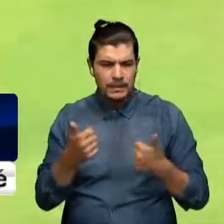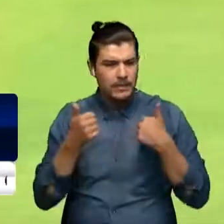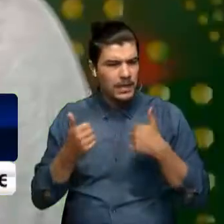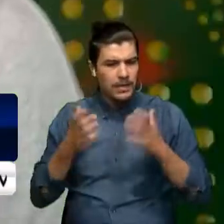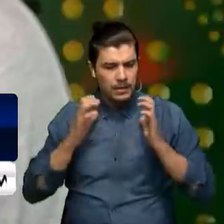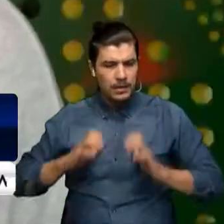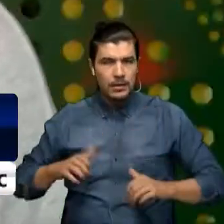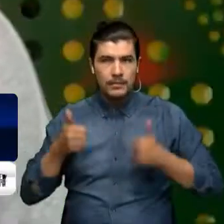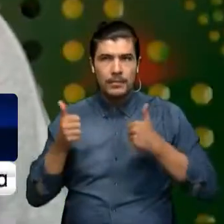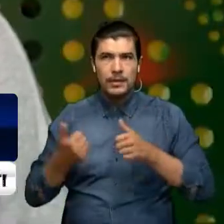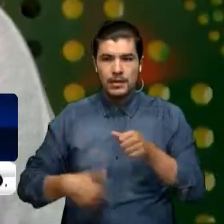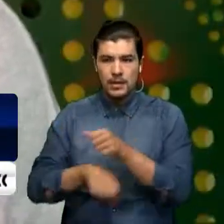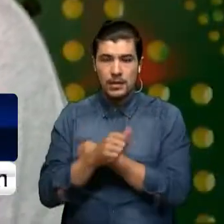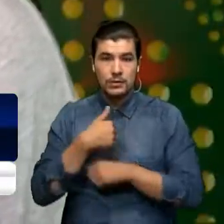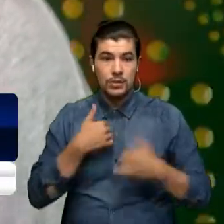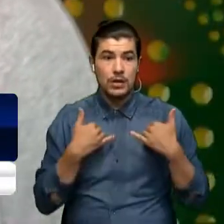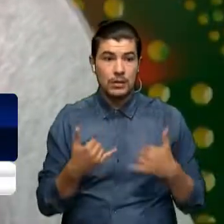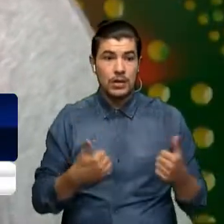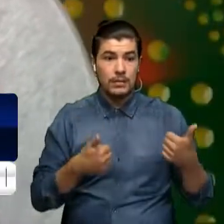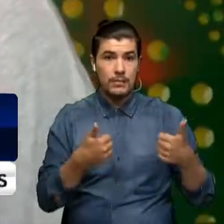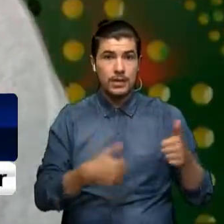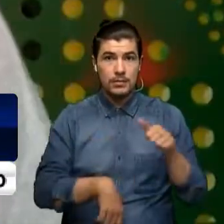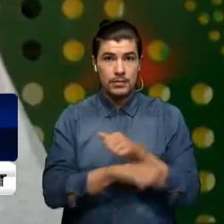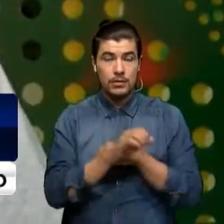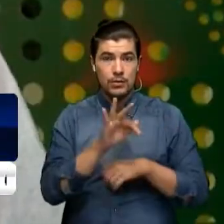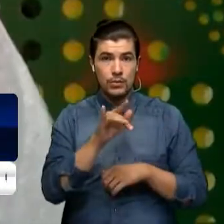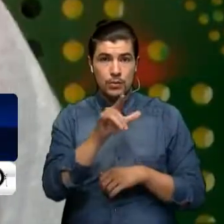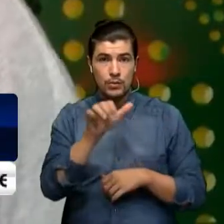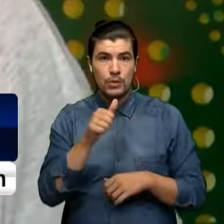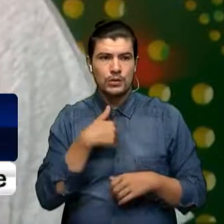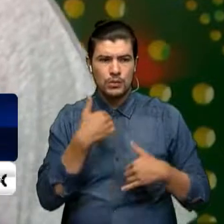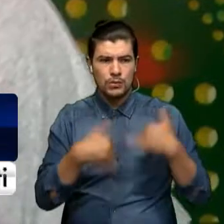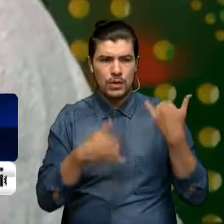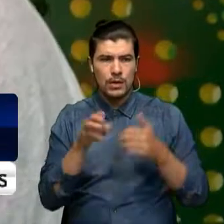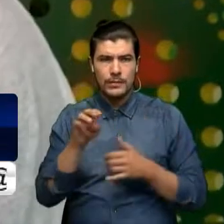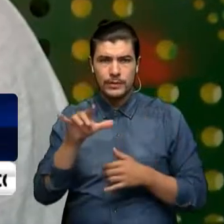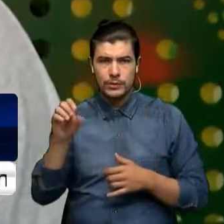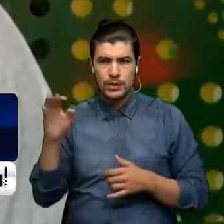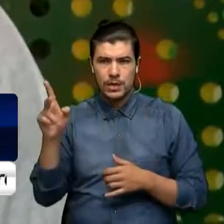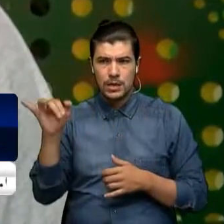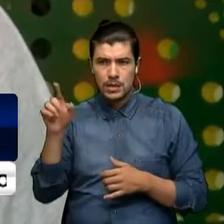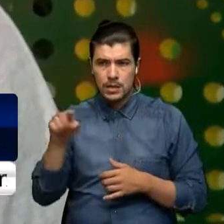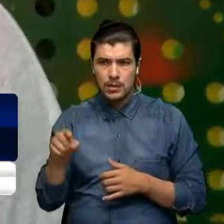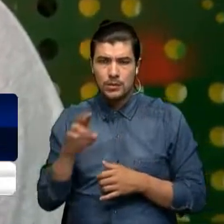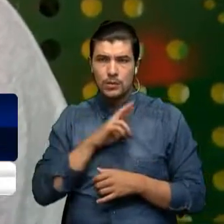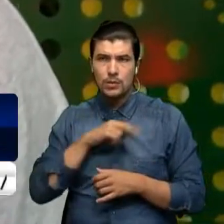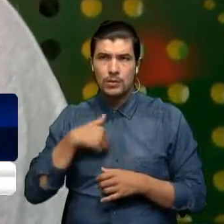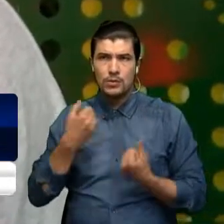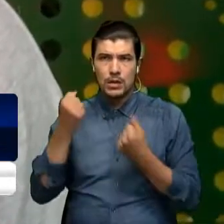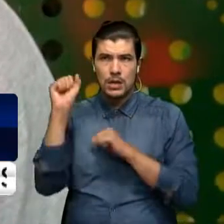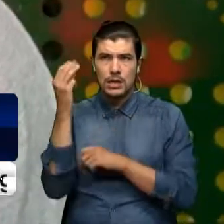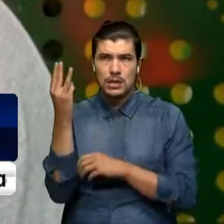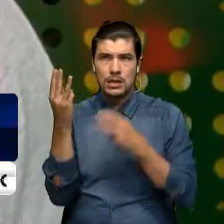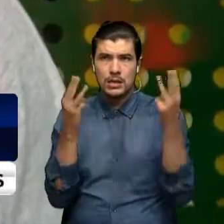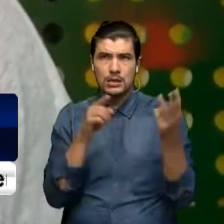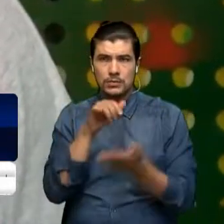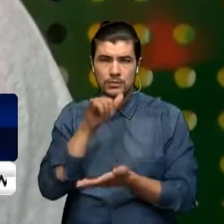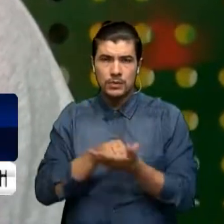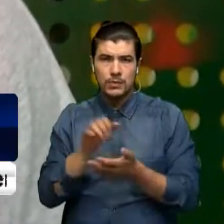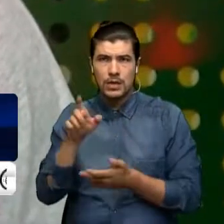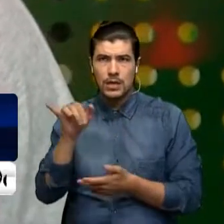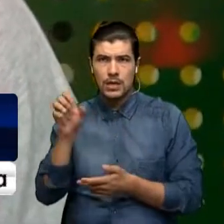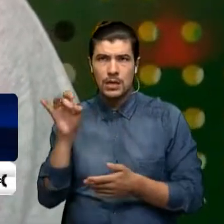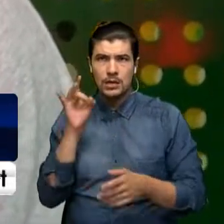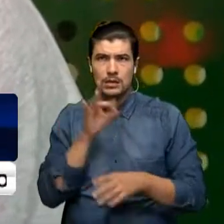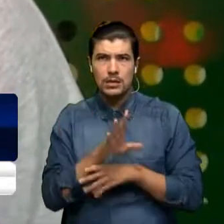hoy estoy bien porque tú lo dices buena pretemporada jugamos con millonarios partidos que vamos a 33 con la que ya le ganamos 2-1